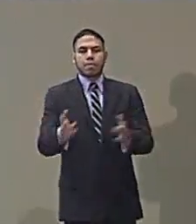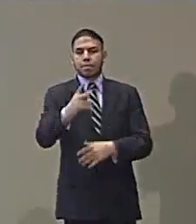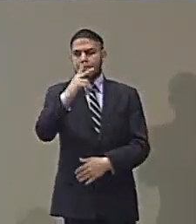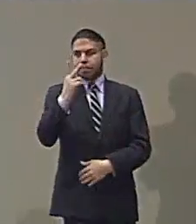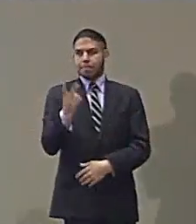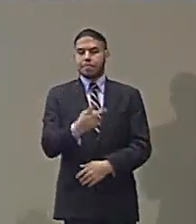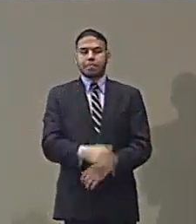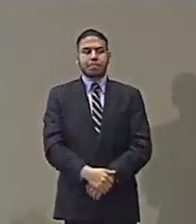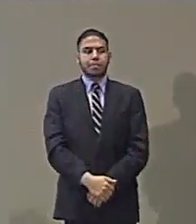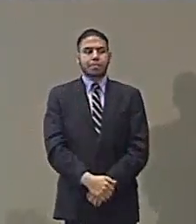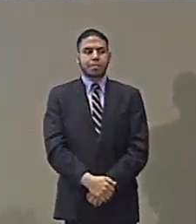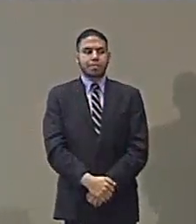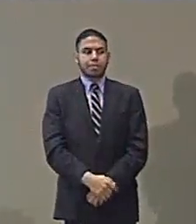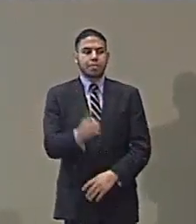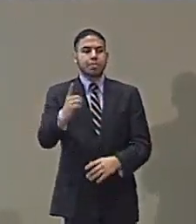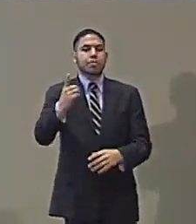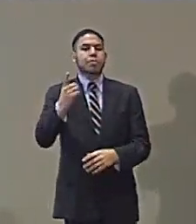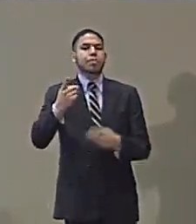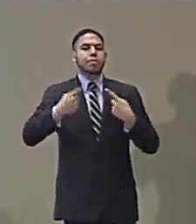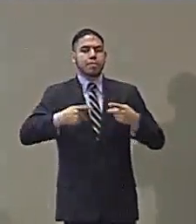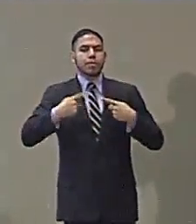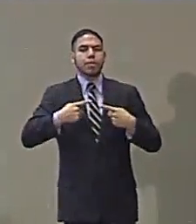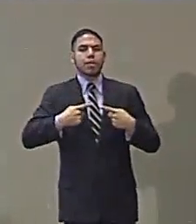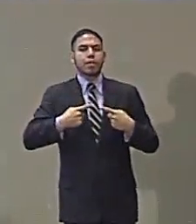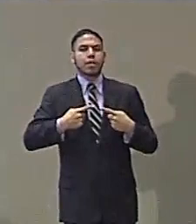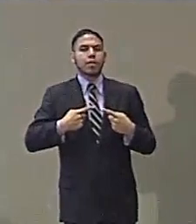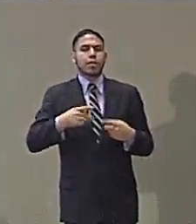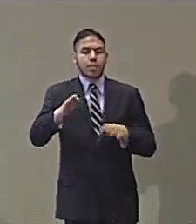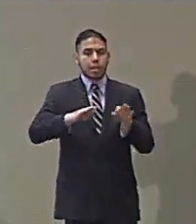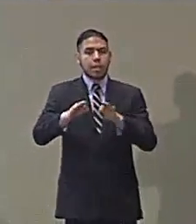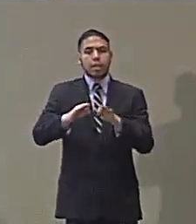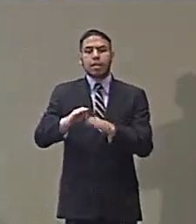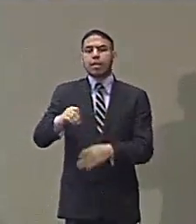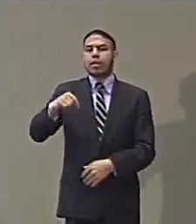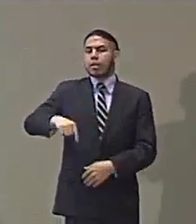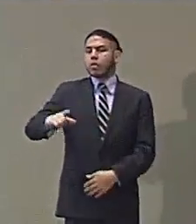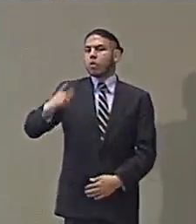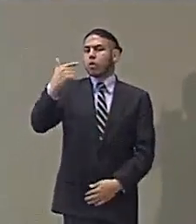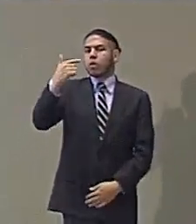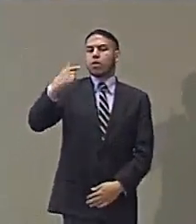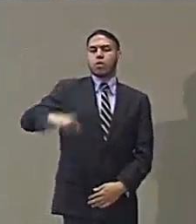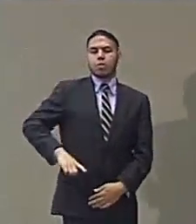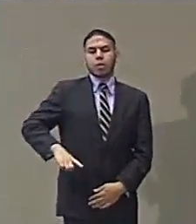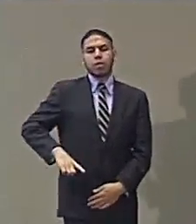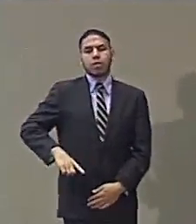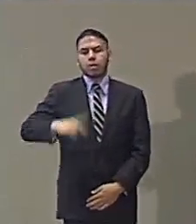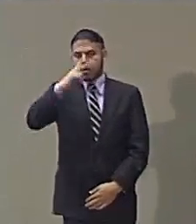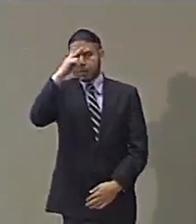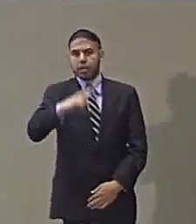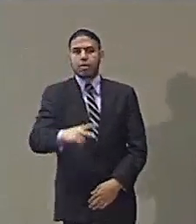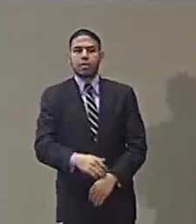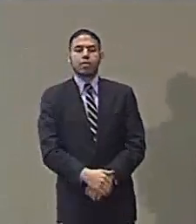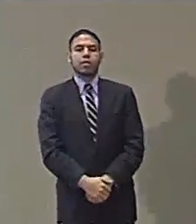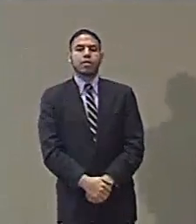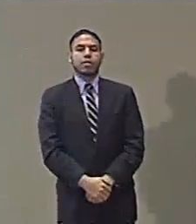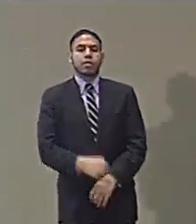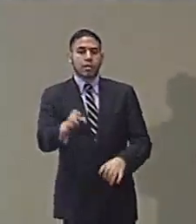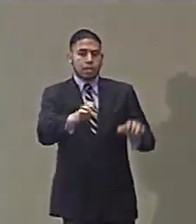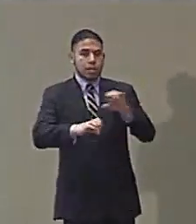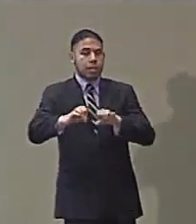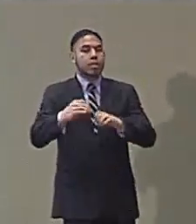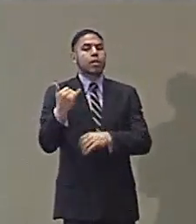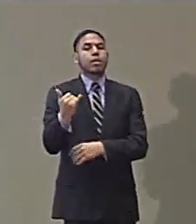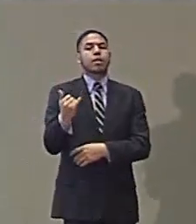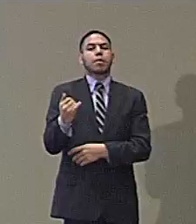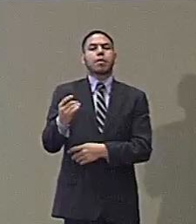municipales a los funcionarios de gobierno de la ciudad de méxico- y de los representantes del sector empresarial proveedores de servicios